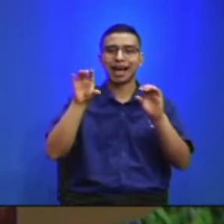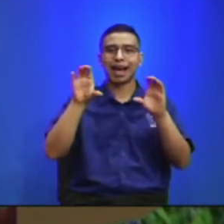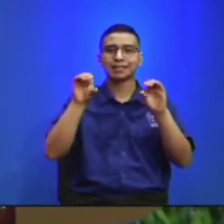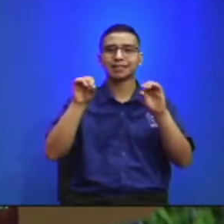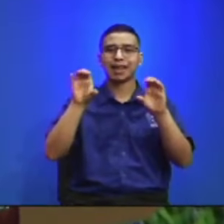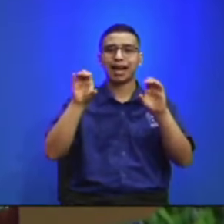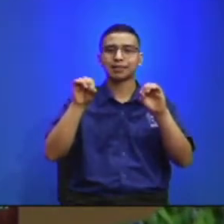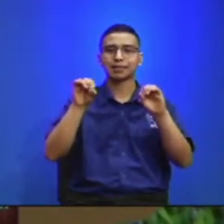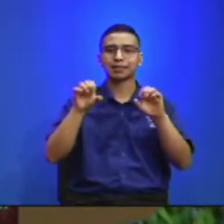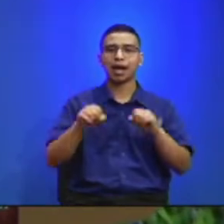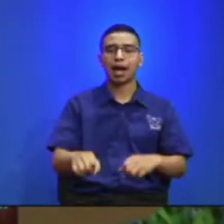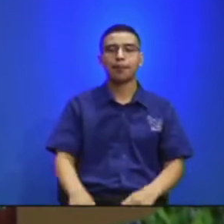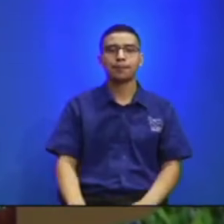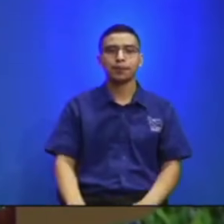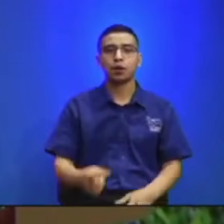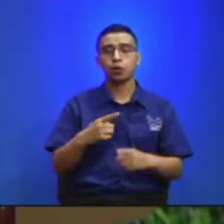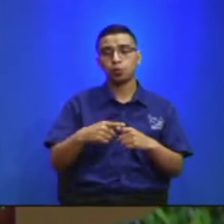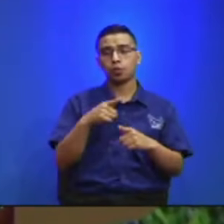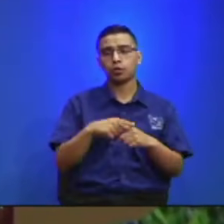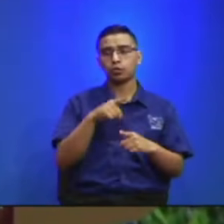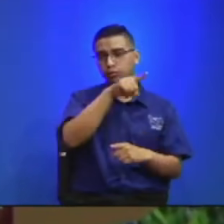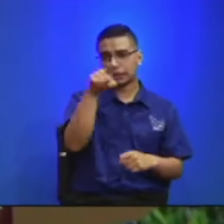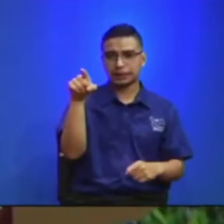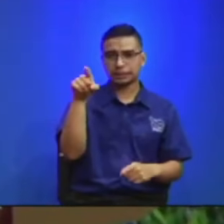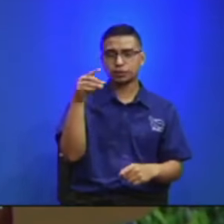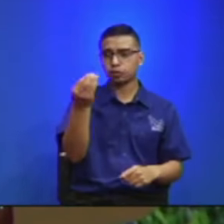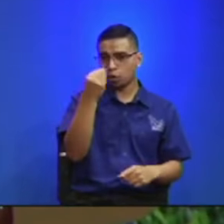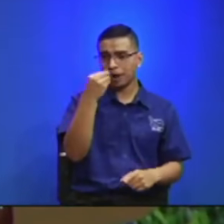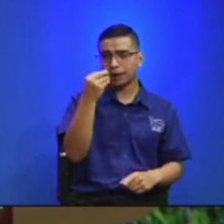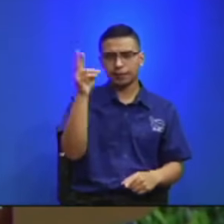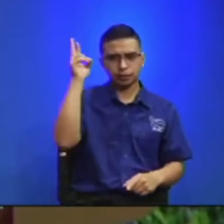cuando esté sucediendo eso recuérdese lo siguiente